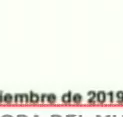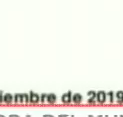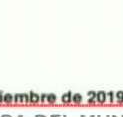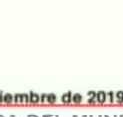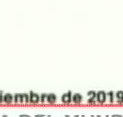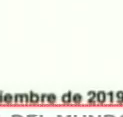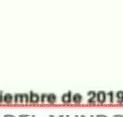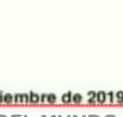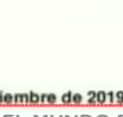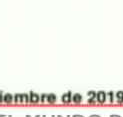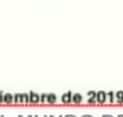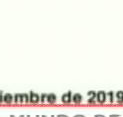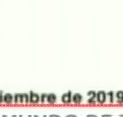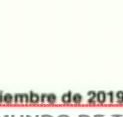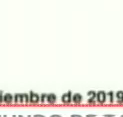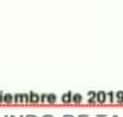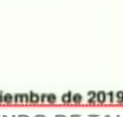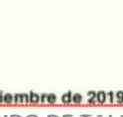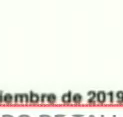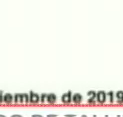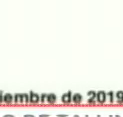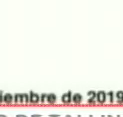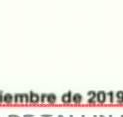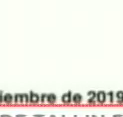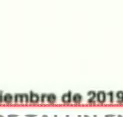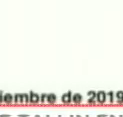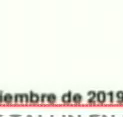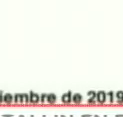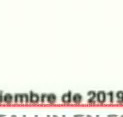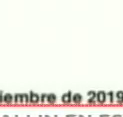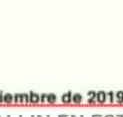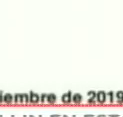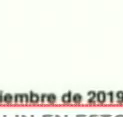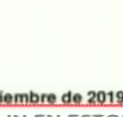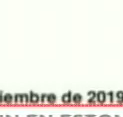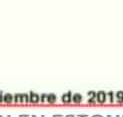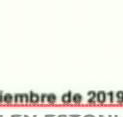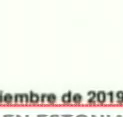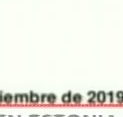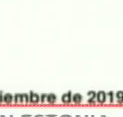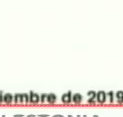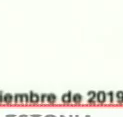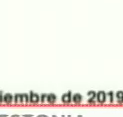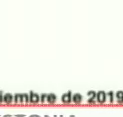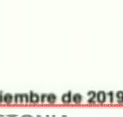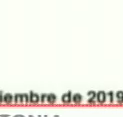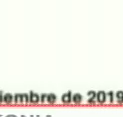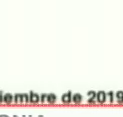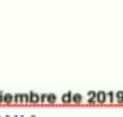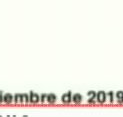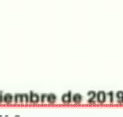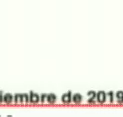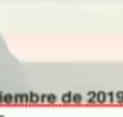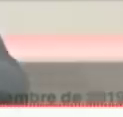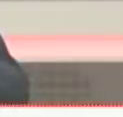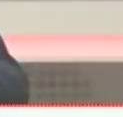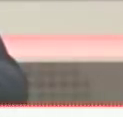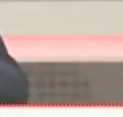1 de noviembre de 2019, es el comunicado del gobierno bolivariano que publicó el canciller de la República, Jorge Arreaza